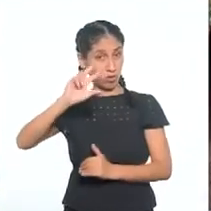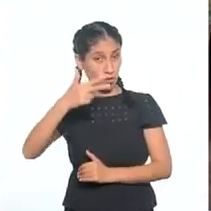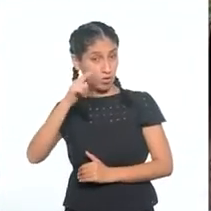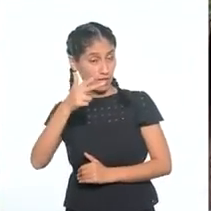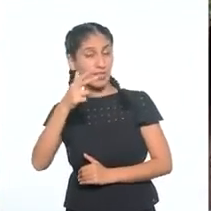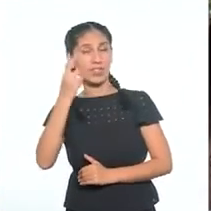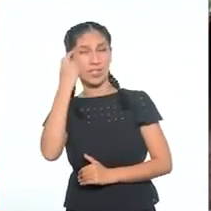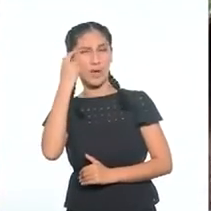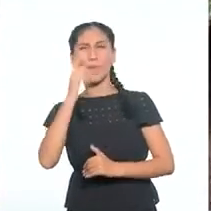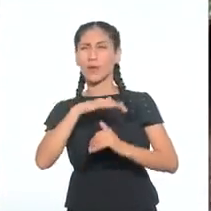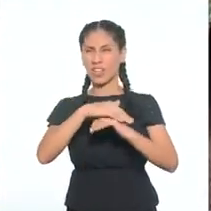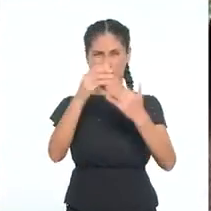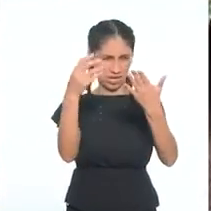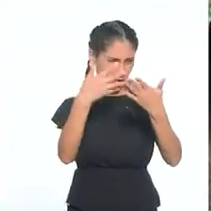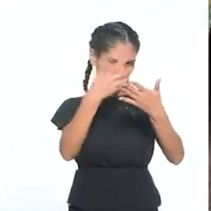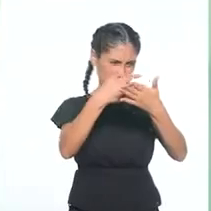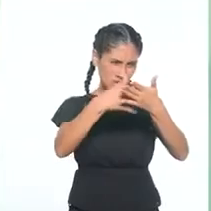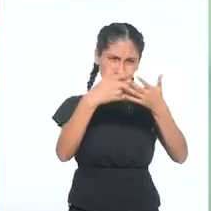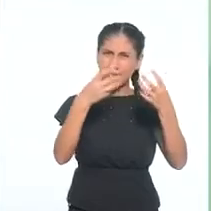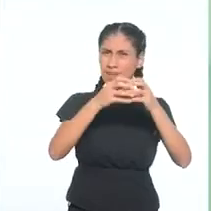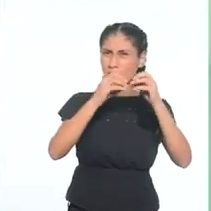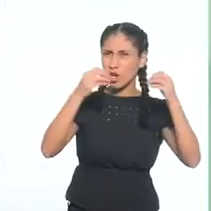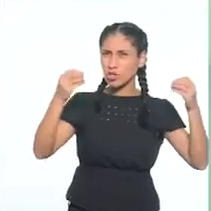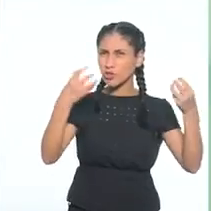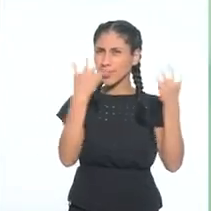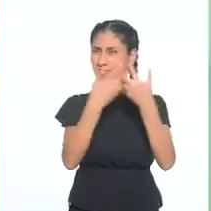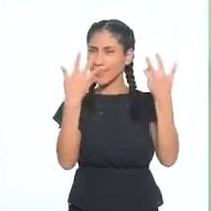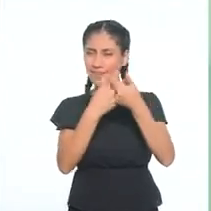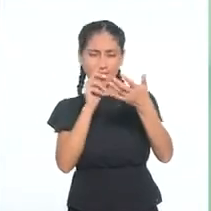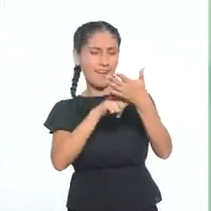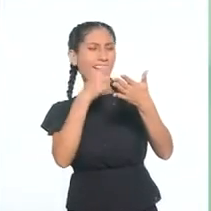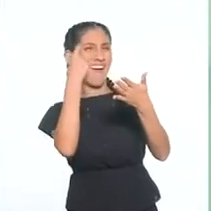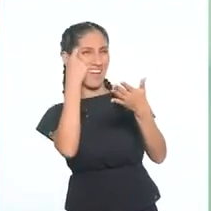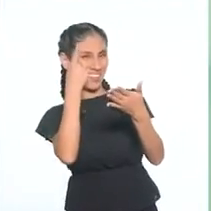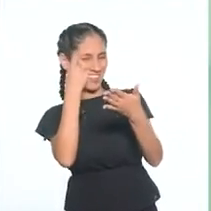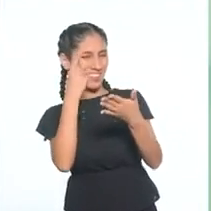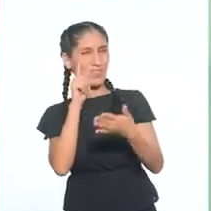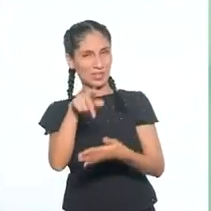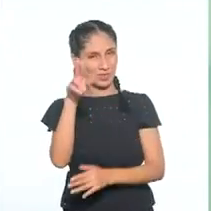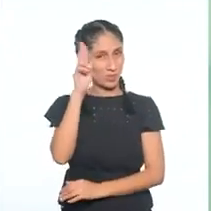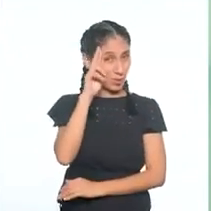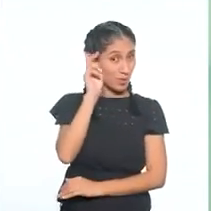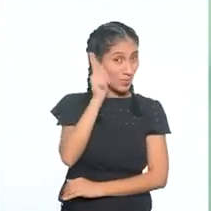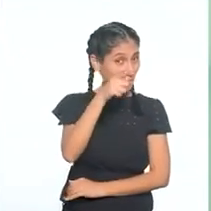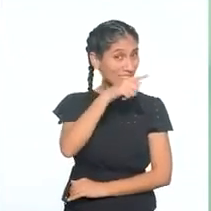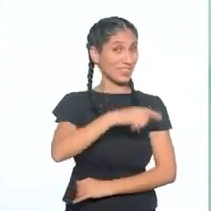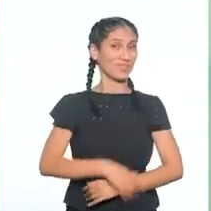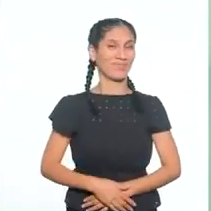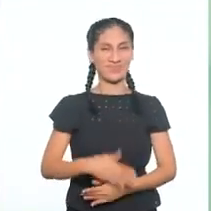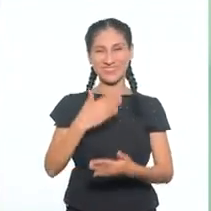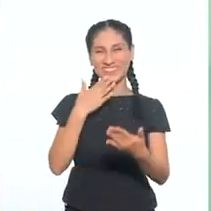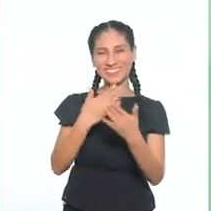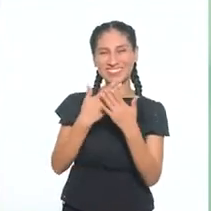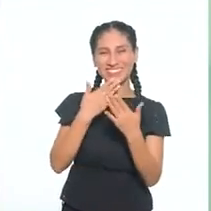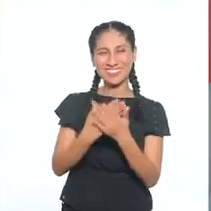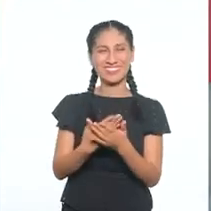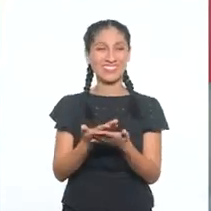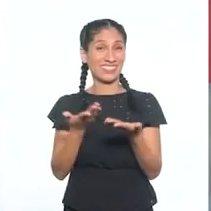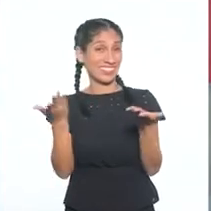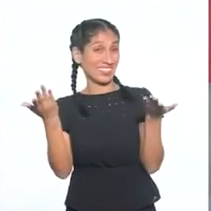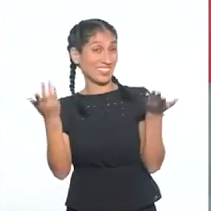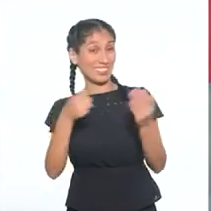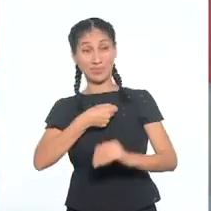tiene que ver con una lógica está bien voy a confiar en ti gracias